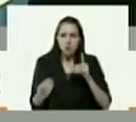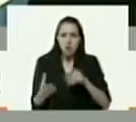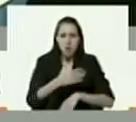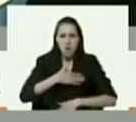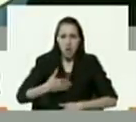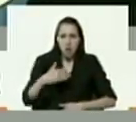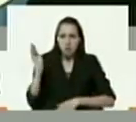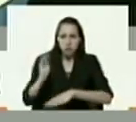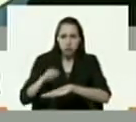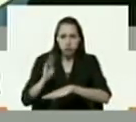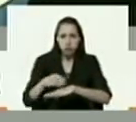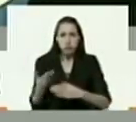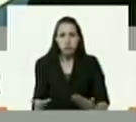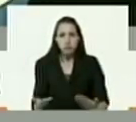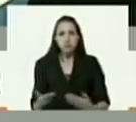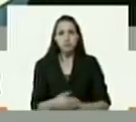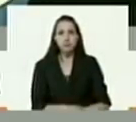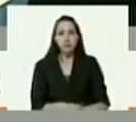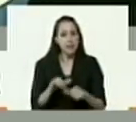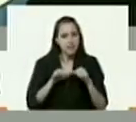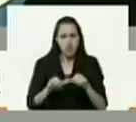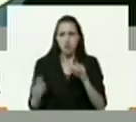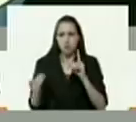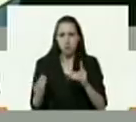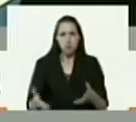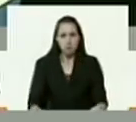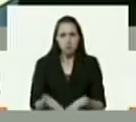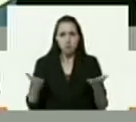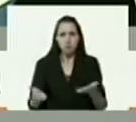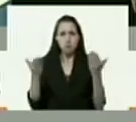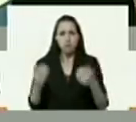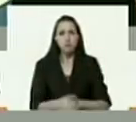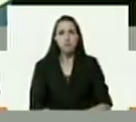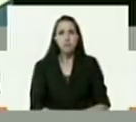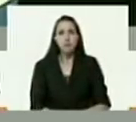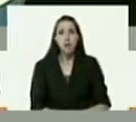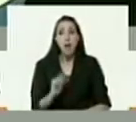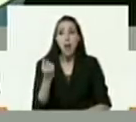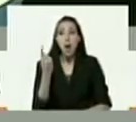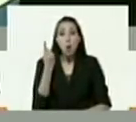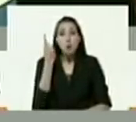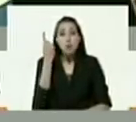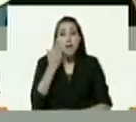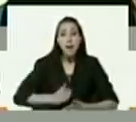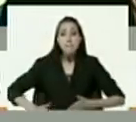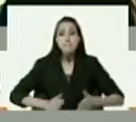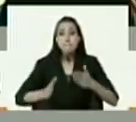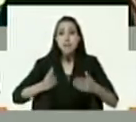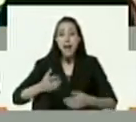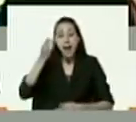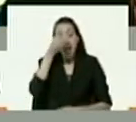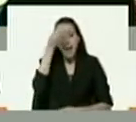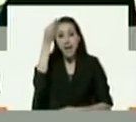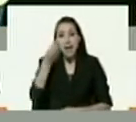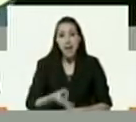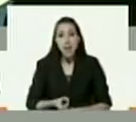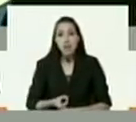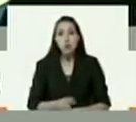convocado, y lo seguiremos convocando siempre. Esa es la única vía. Siempre hemos creído